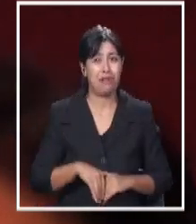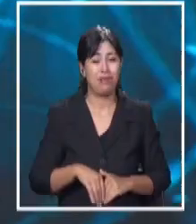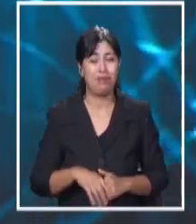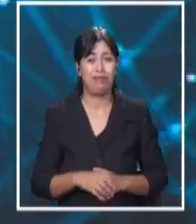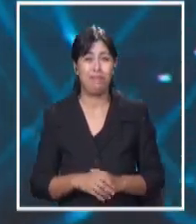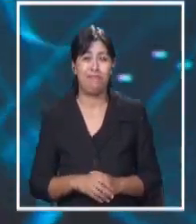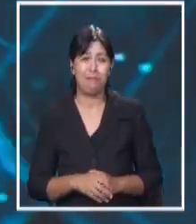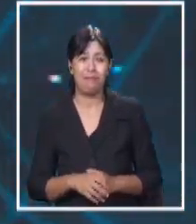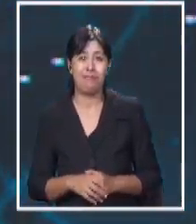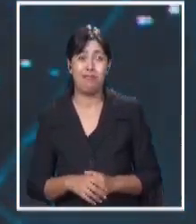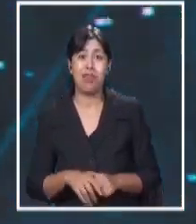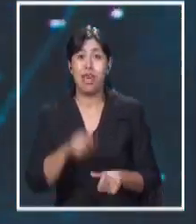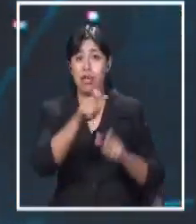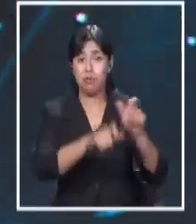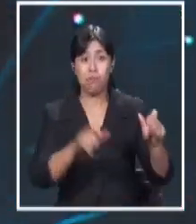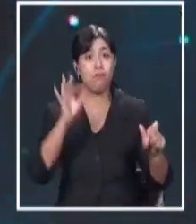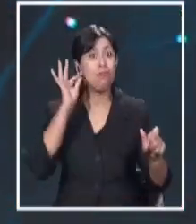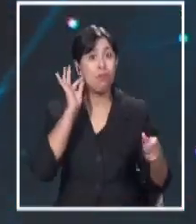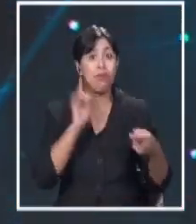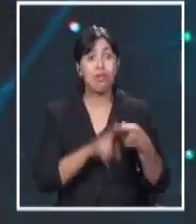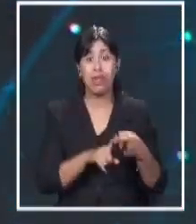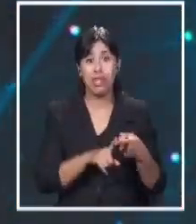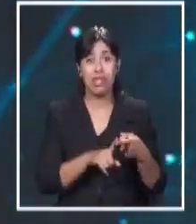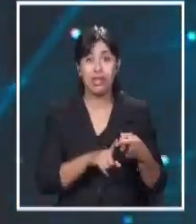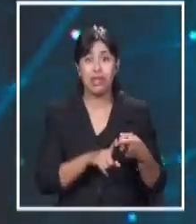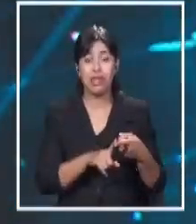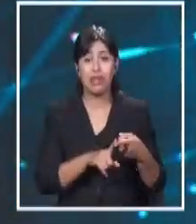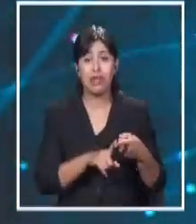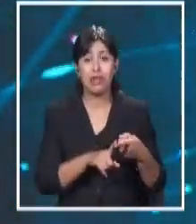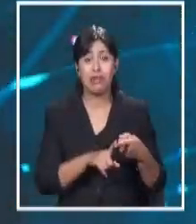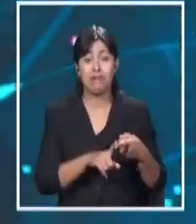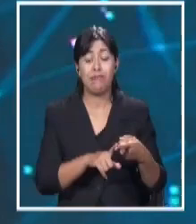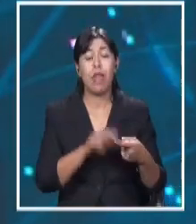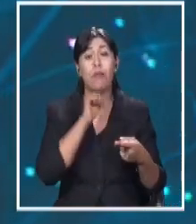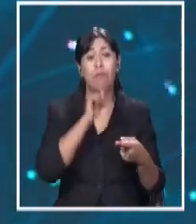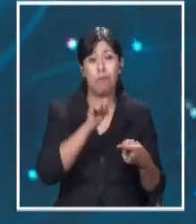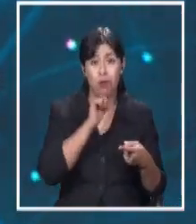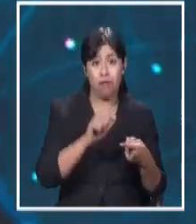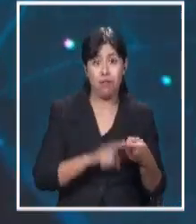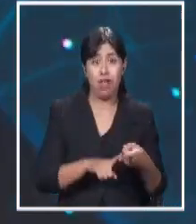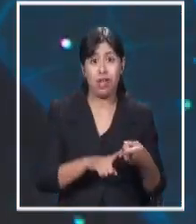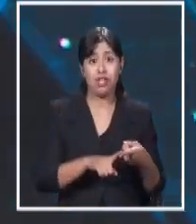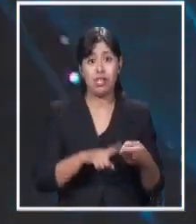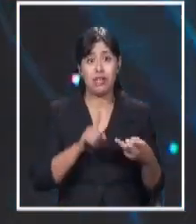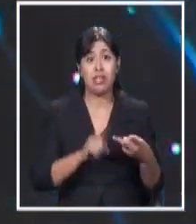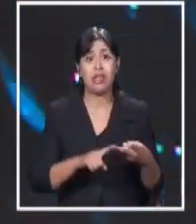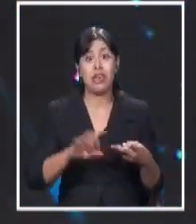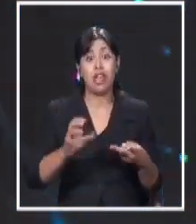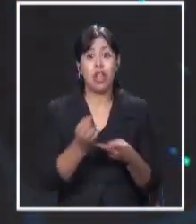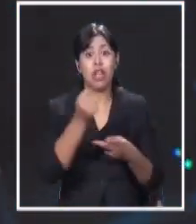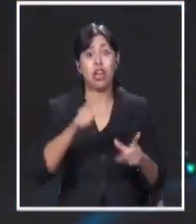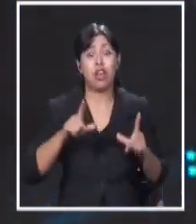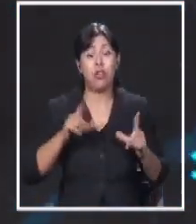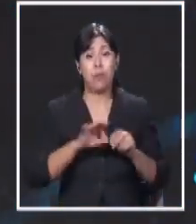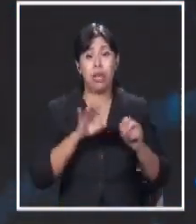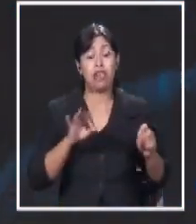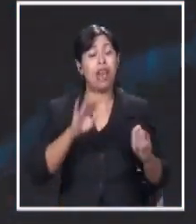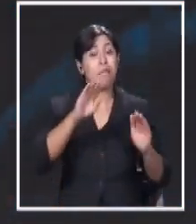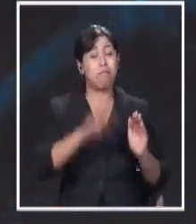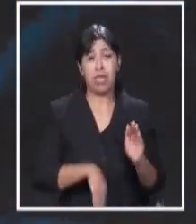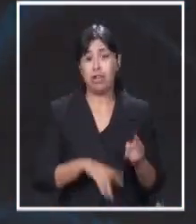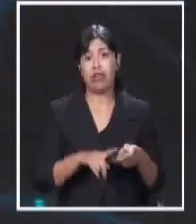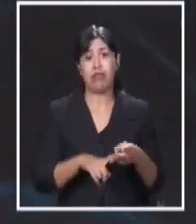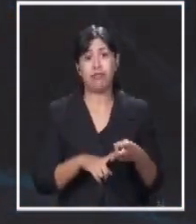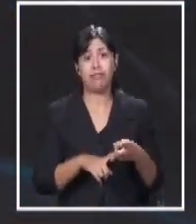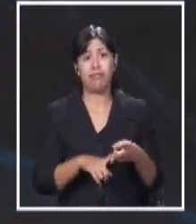deprimidas. Y son mujeres de menores recursos y de menor logro educacional. Y sin embargo, es el